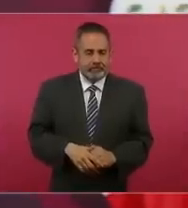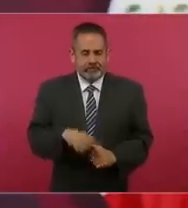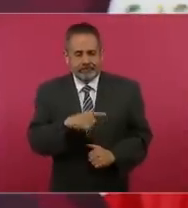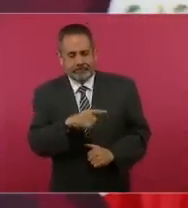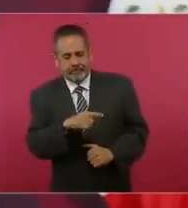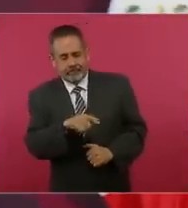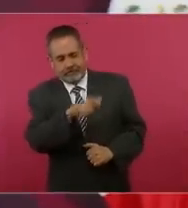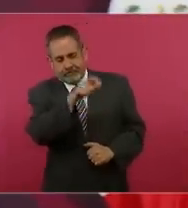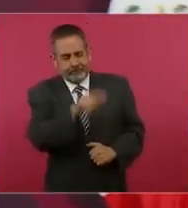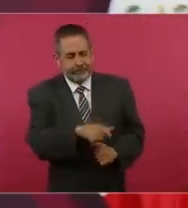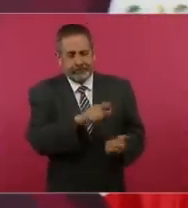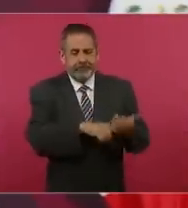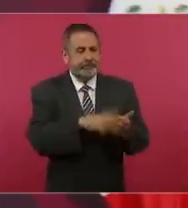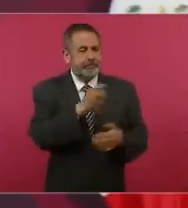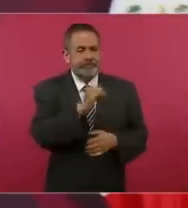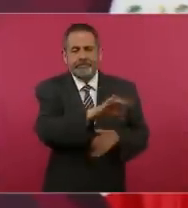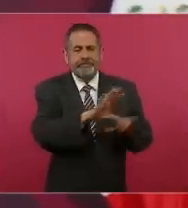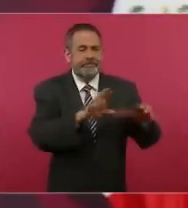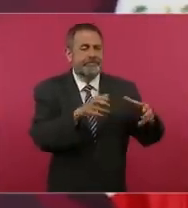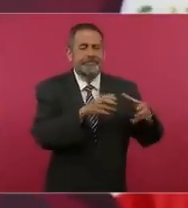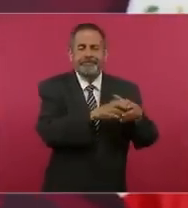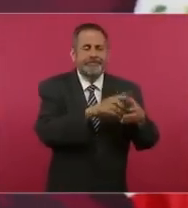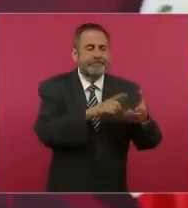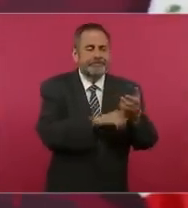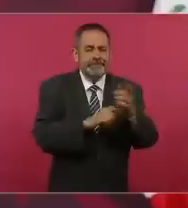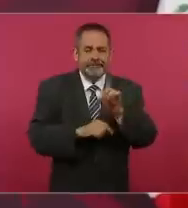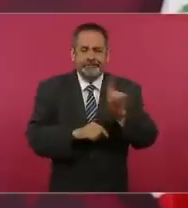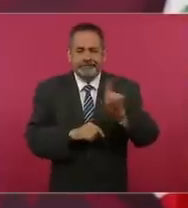característico de la derecha